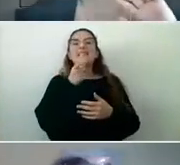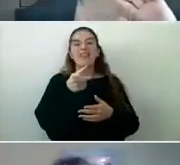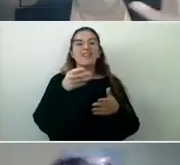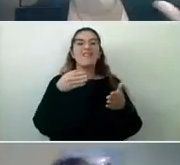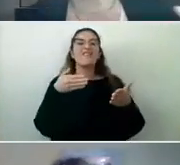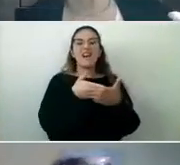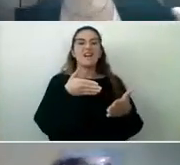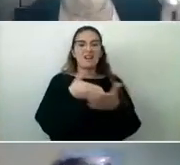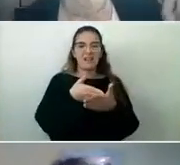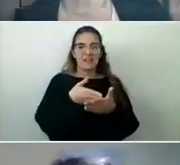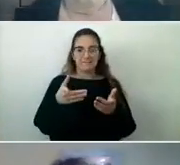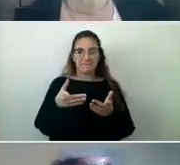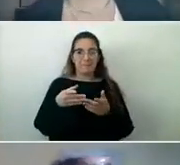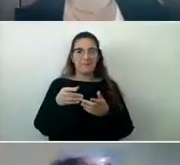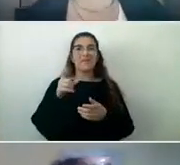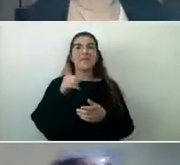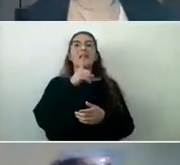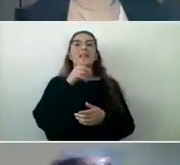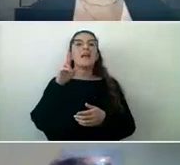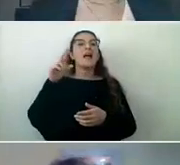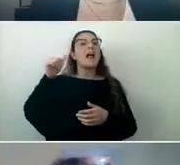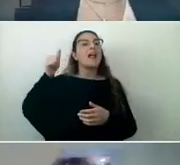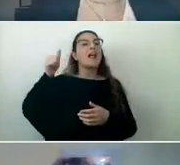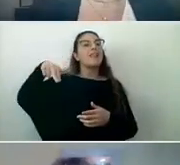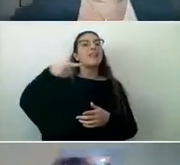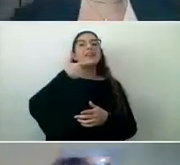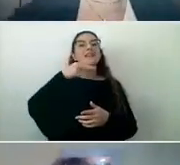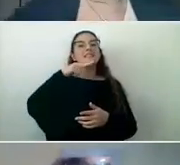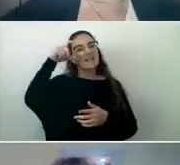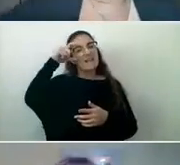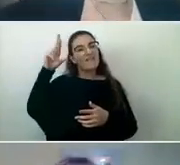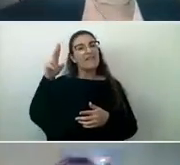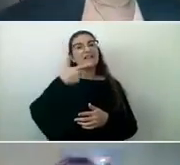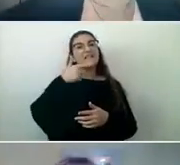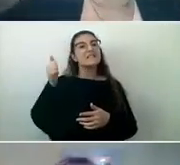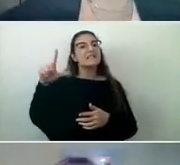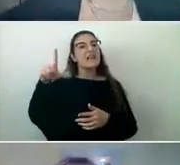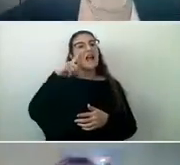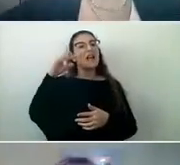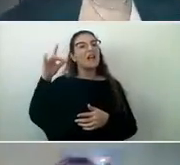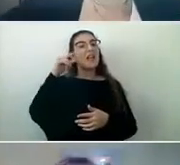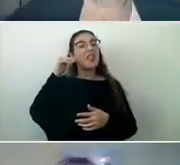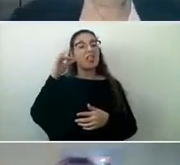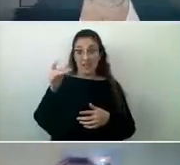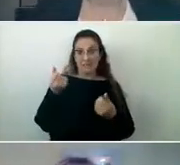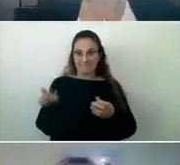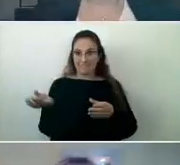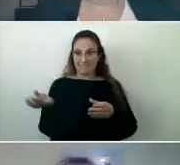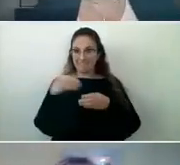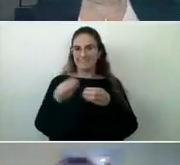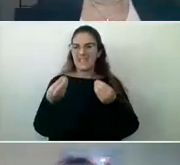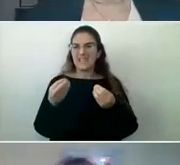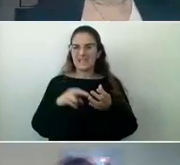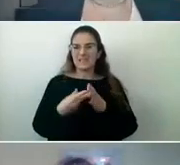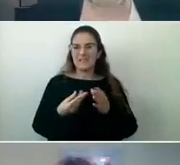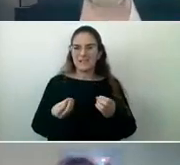transversalidad del cual hablábamos y que está inserto dentro del modelo social surge de las políticas